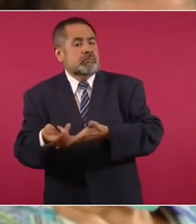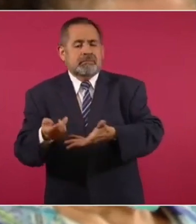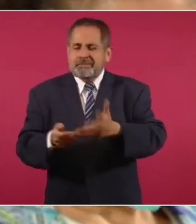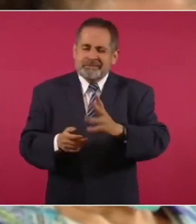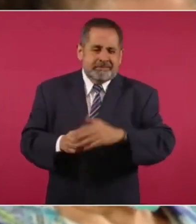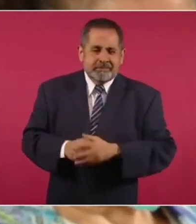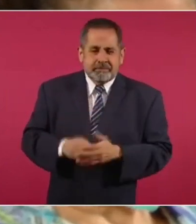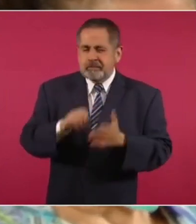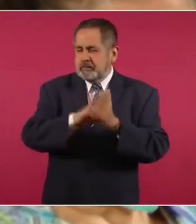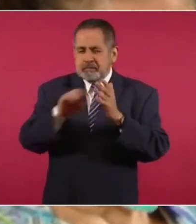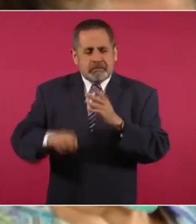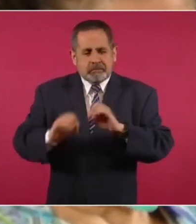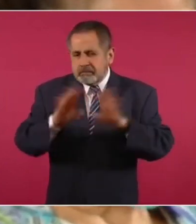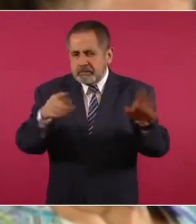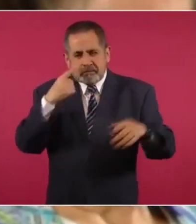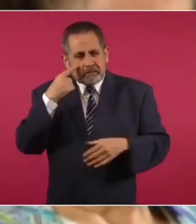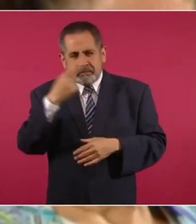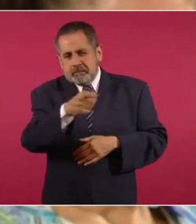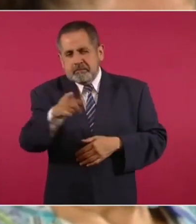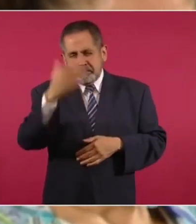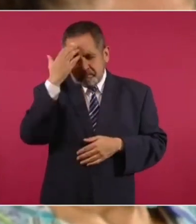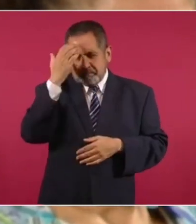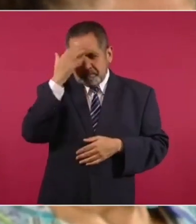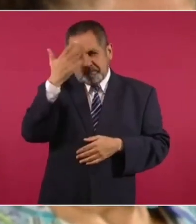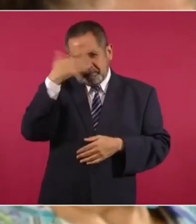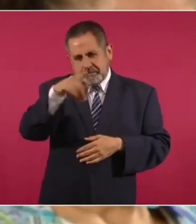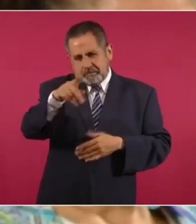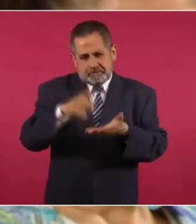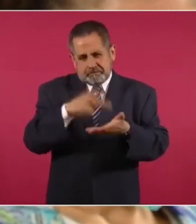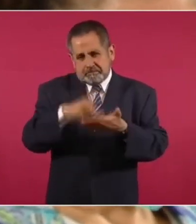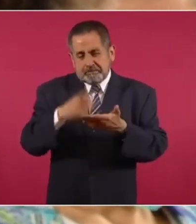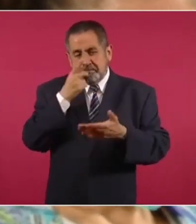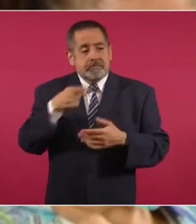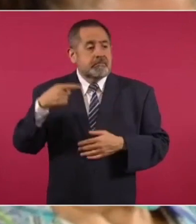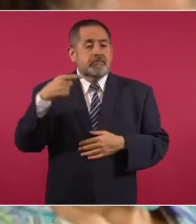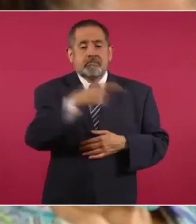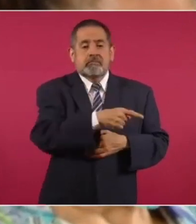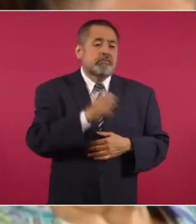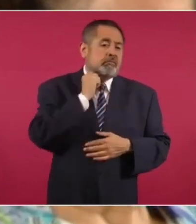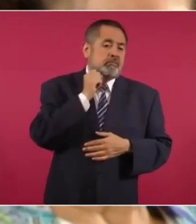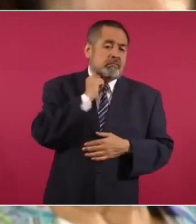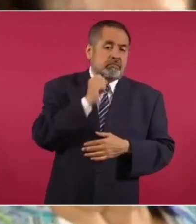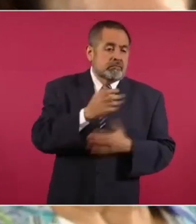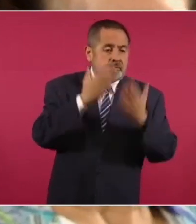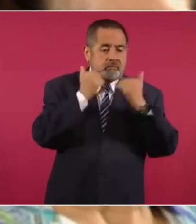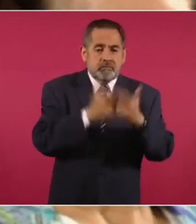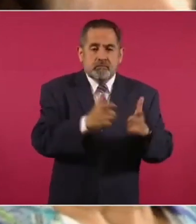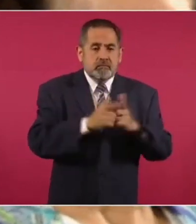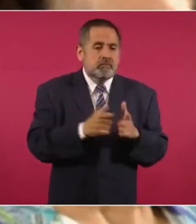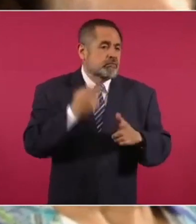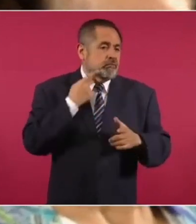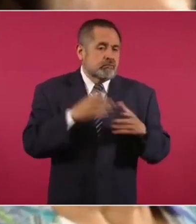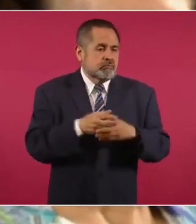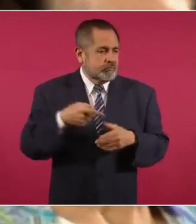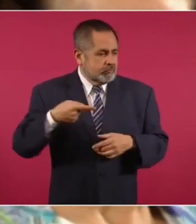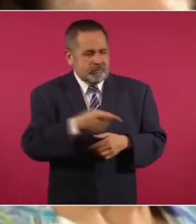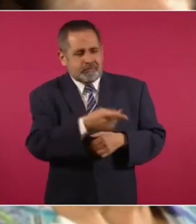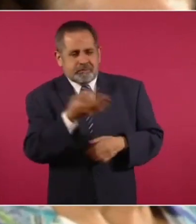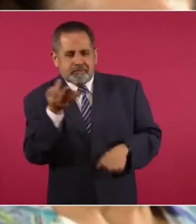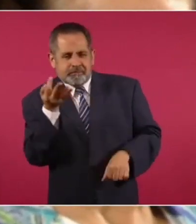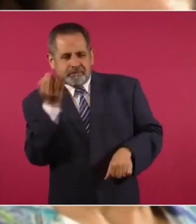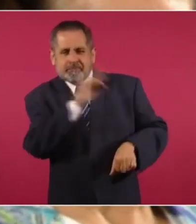ejemplos. Uno muy evidente, al que usted se refiere constantemente, es el senador sin partido, que usted ha llamado